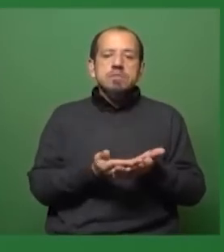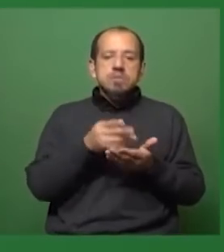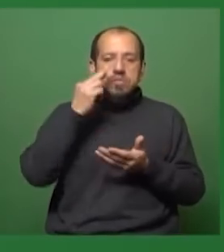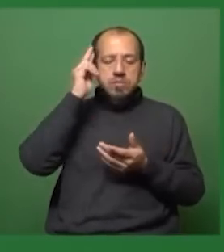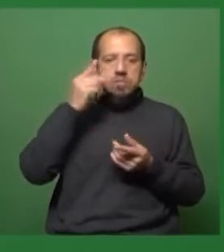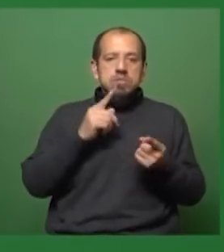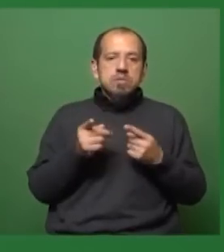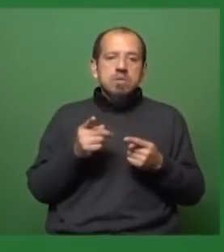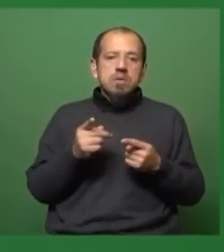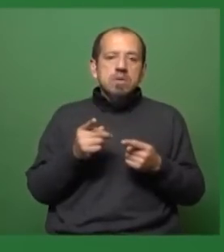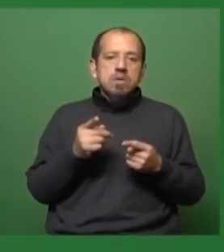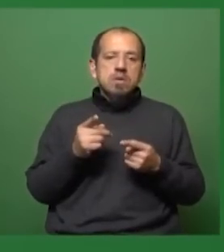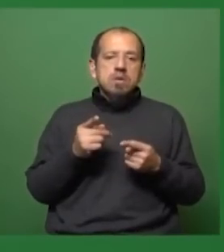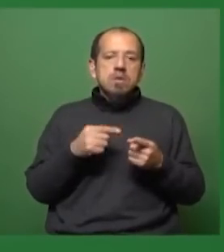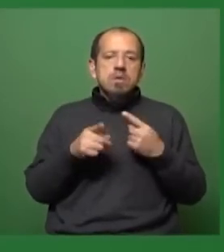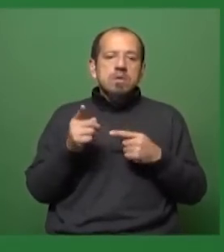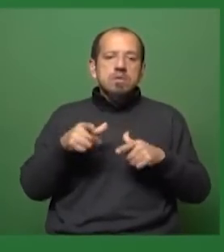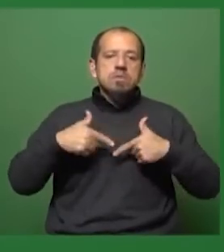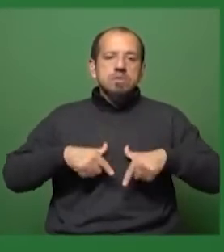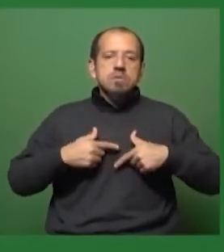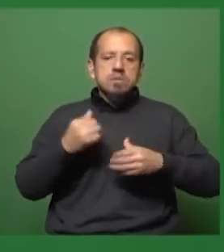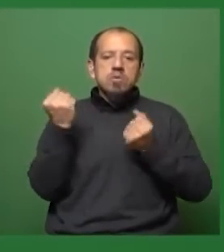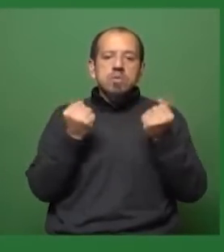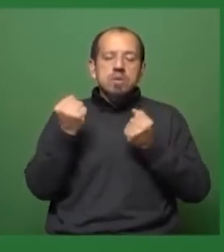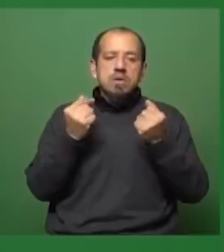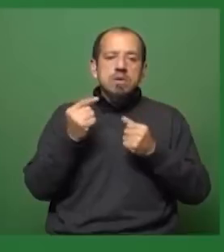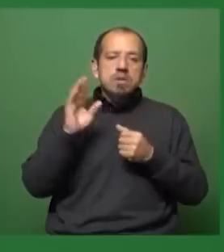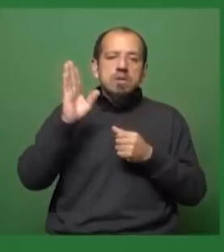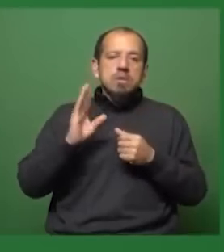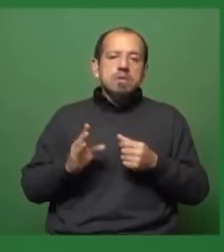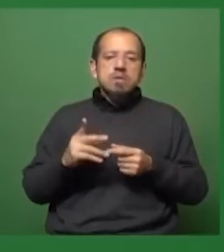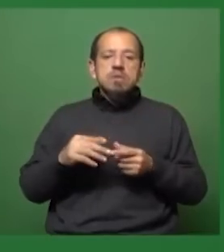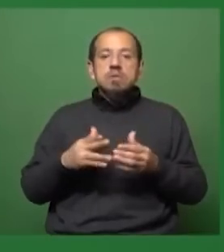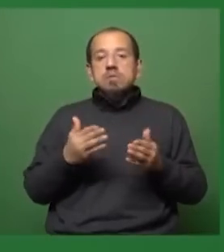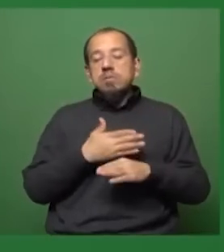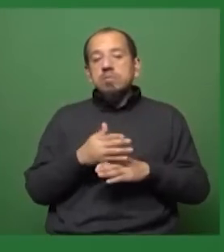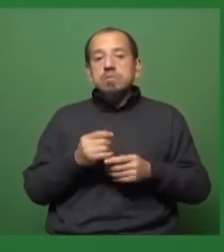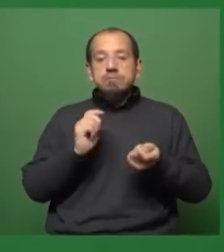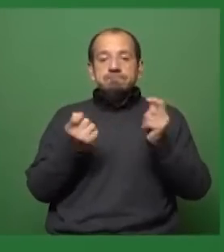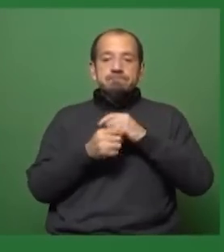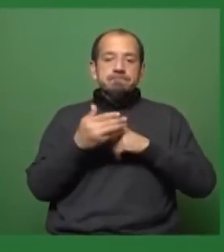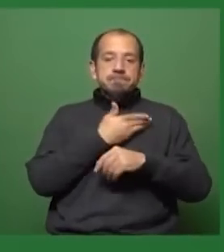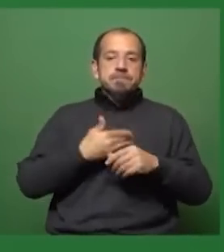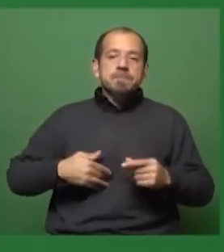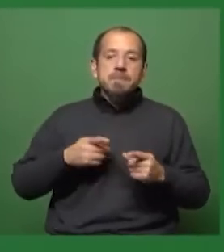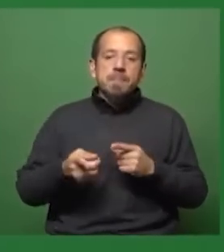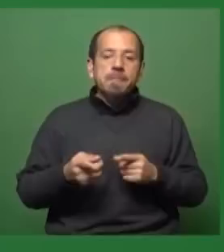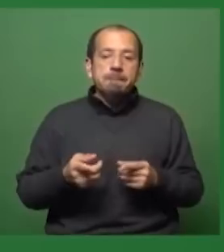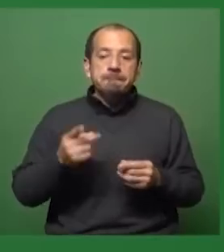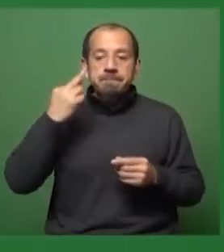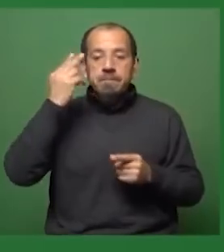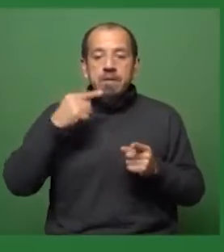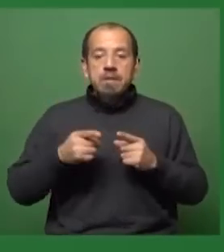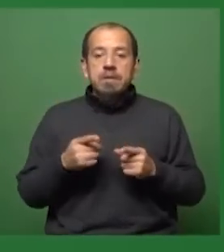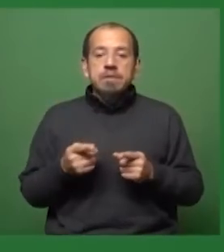tenía el beneplácito por debajo del ministro de economía de Brasil después hubo un cambio de gobierno Esta es otra de las cosas que le pasa al gobierno de Uruguay